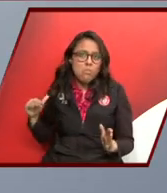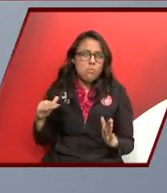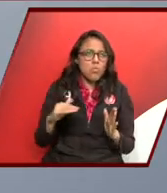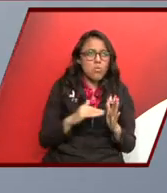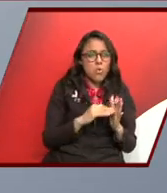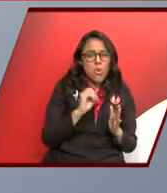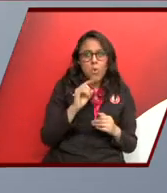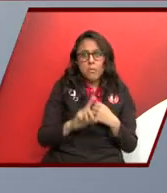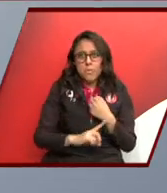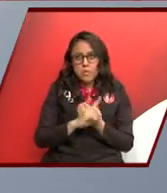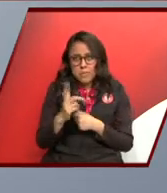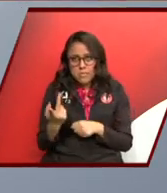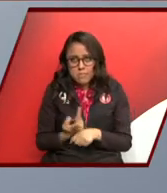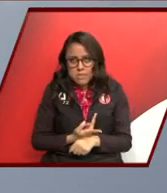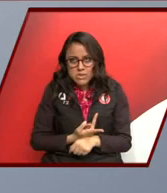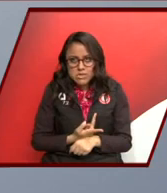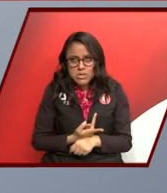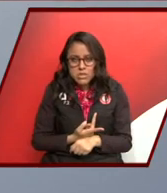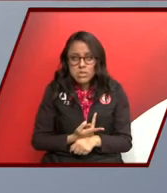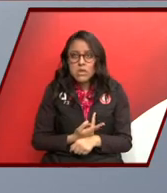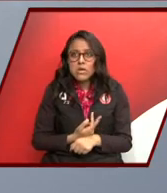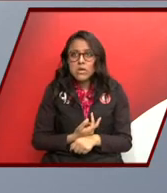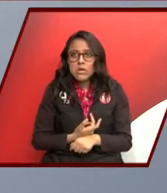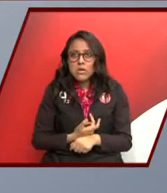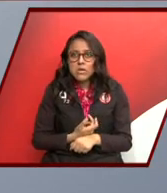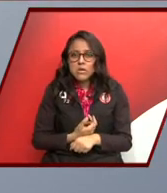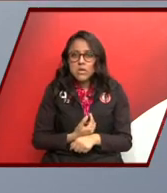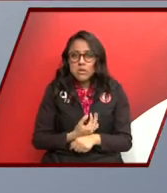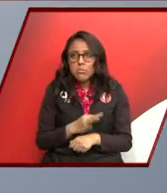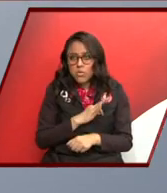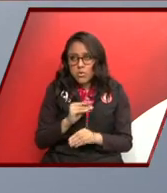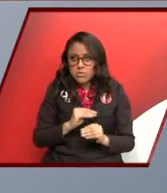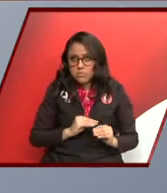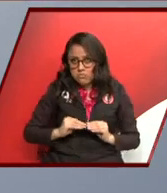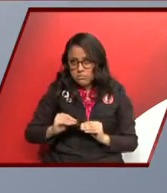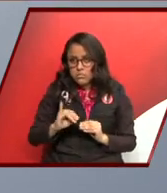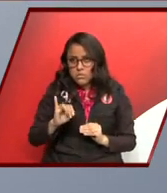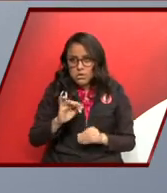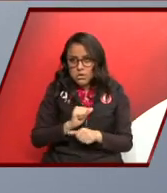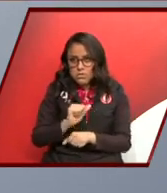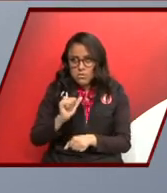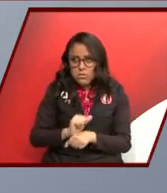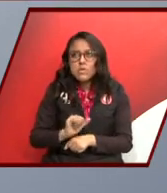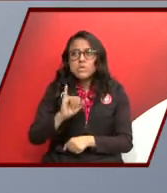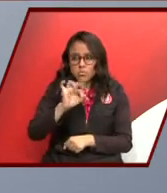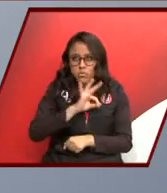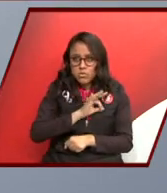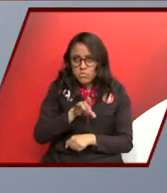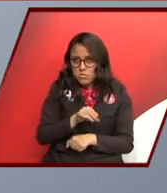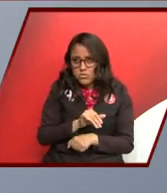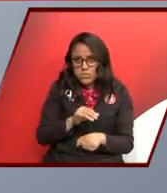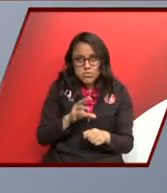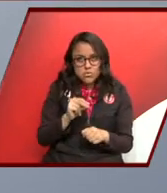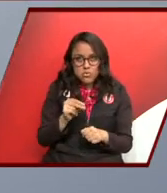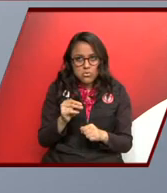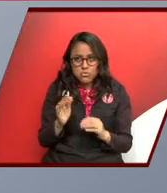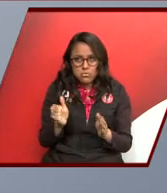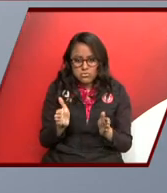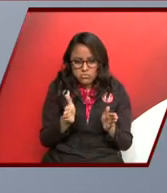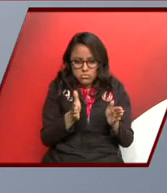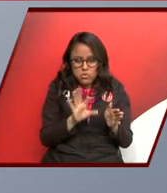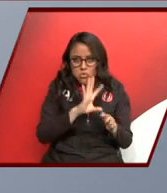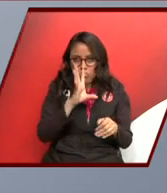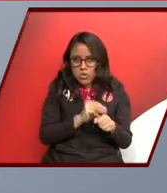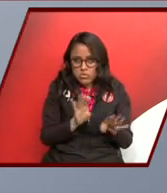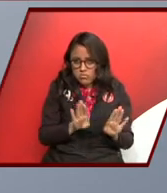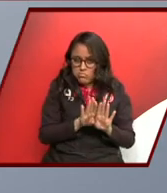hubiera algún problema. O sea, que todavía la calle tenía tránsito, se podía transitar por la calle con un vehículo. Claro que sí. Okay. No cerraron la vialidad completamente. No cerramos